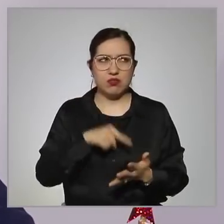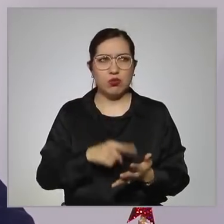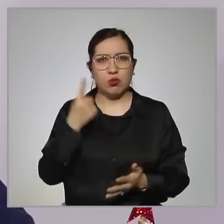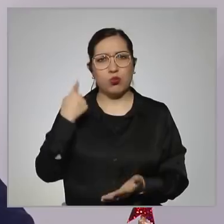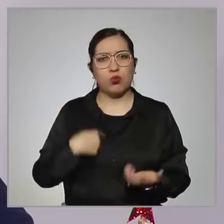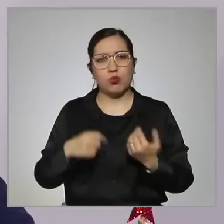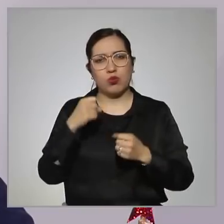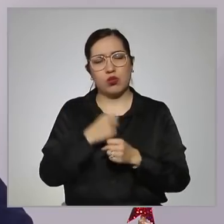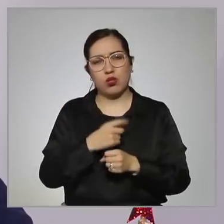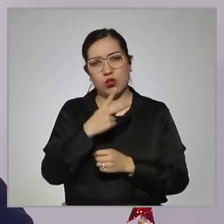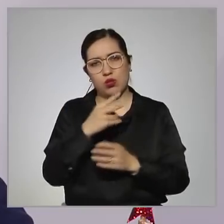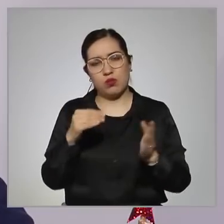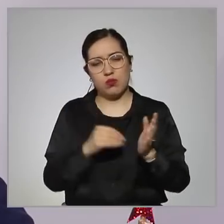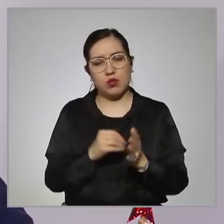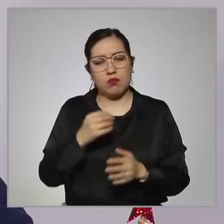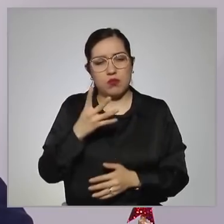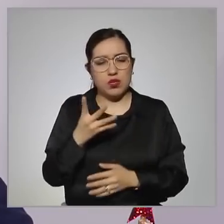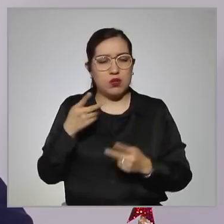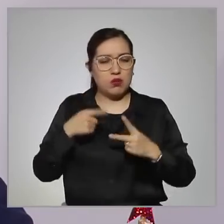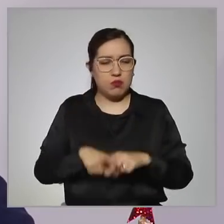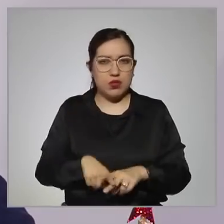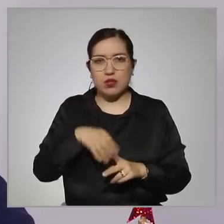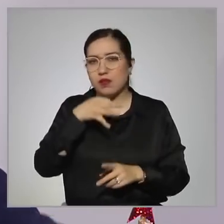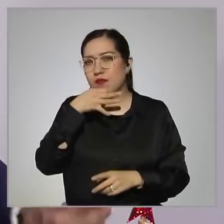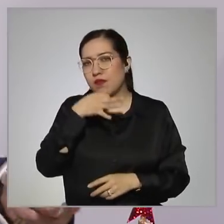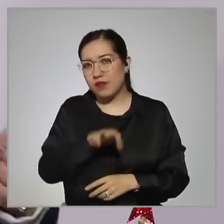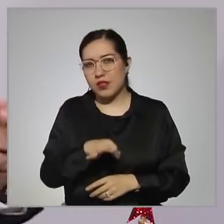en el 24, las celebraciones de estos